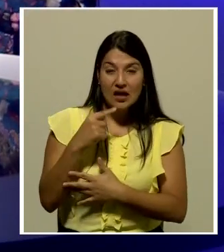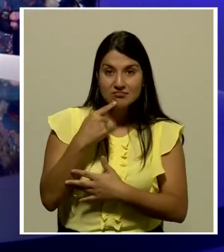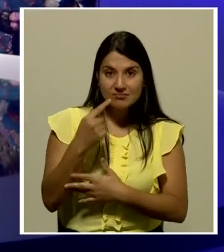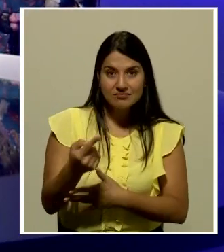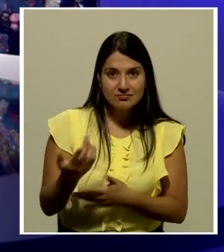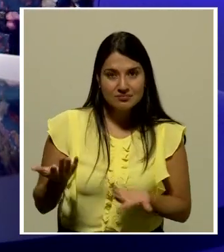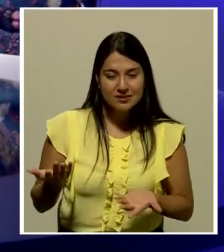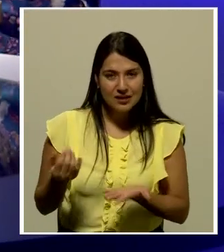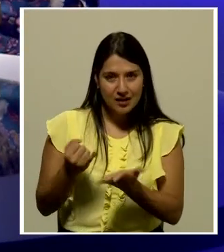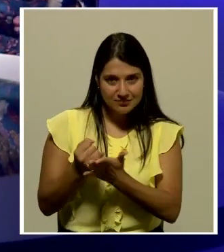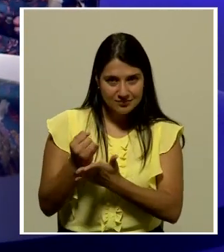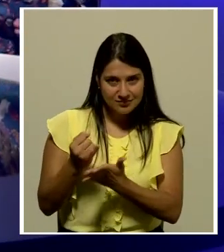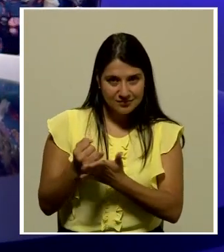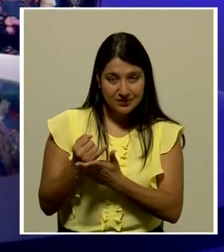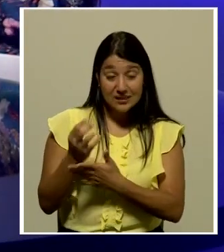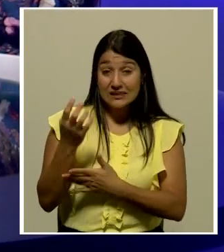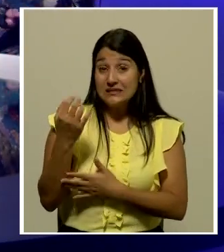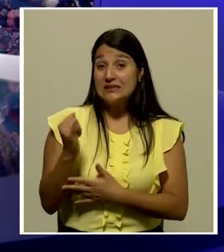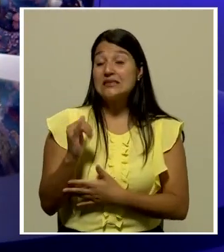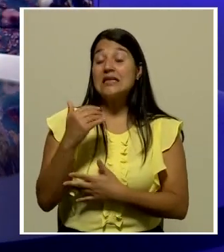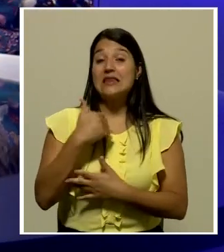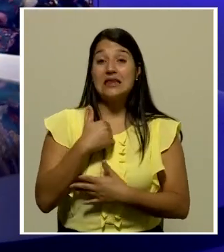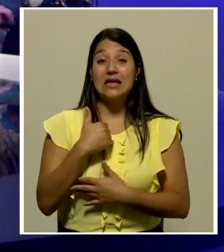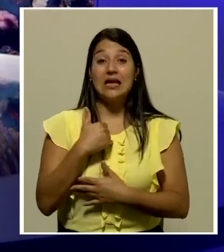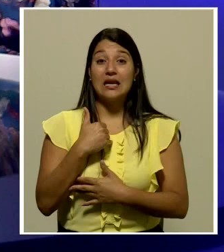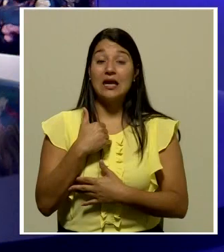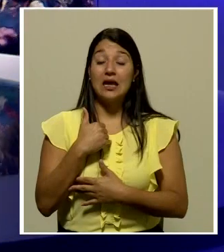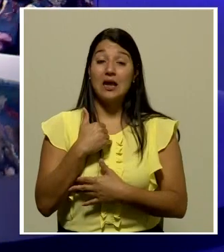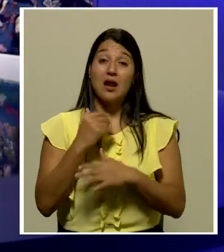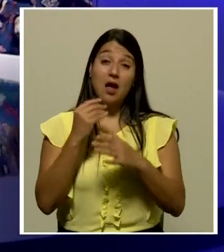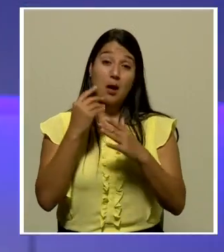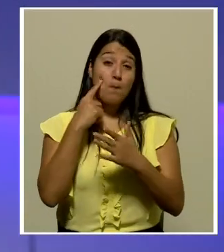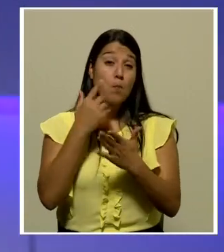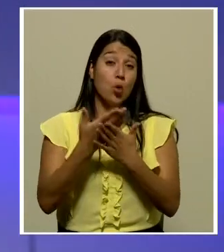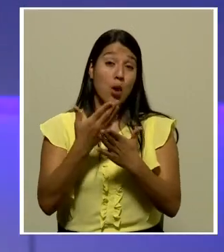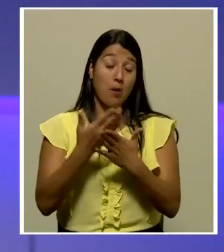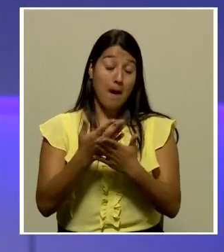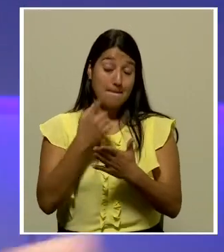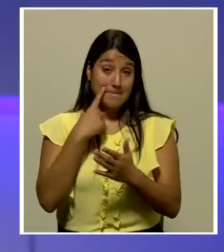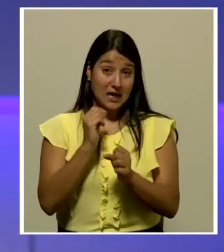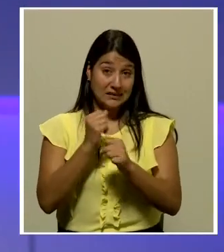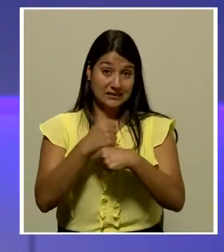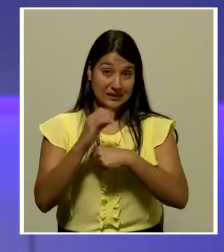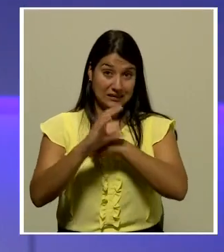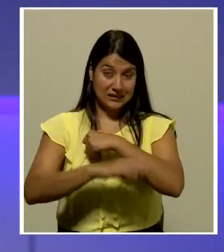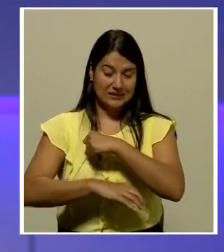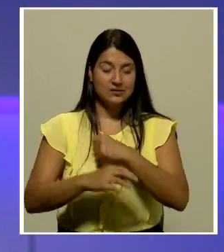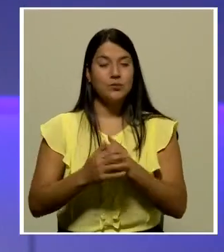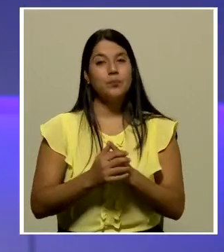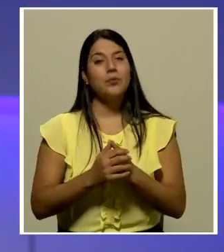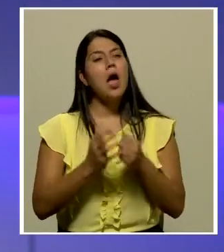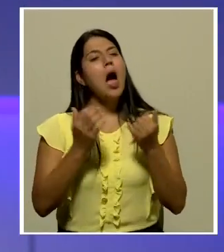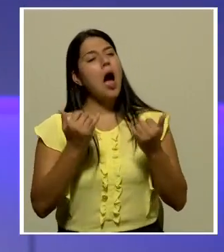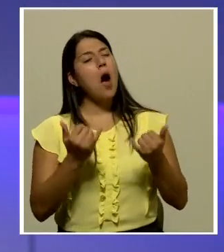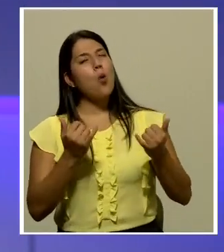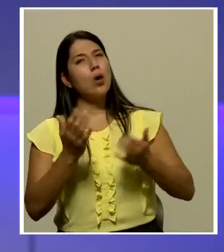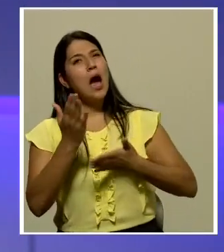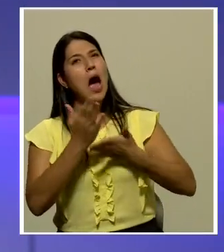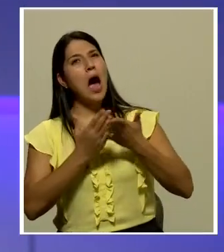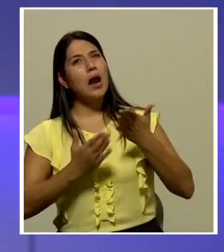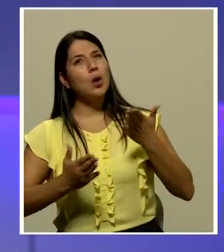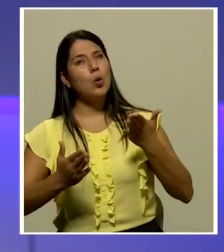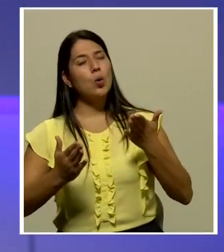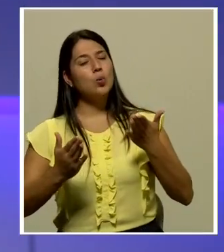que tiene ¿verdad? el sustento para realizarlas. En este caso, una cosa que a uno